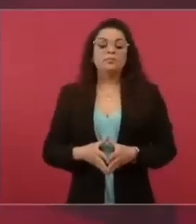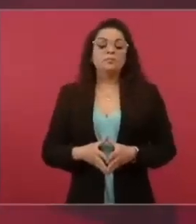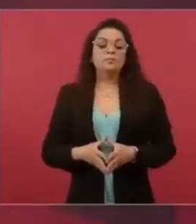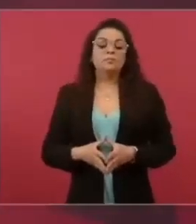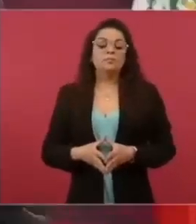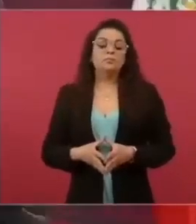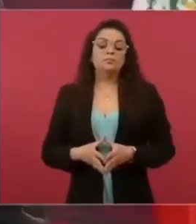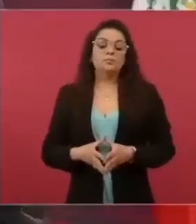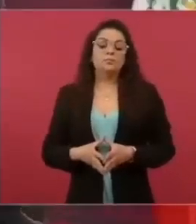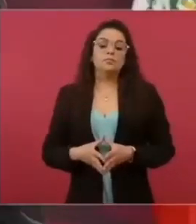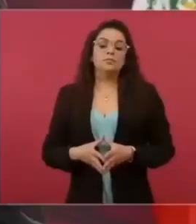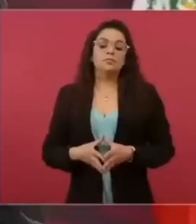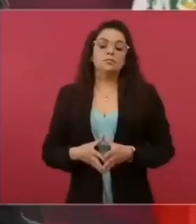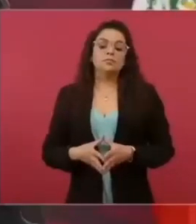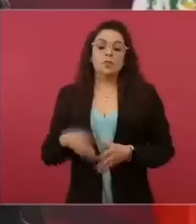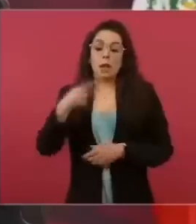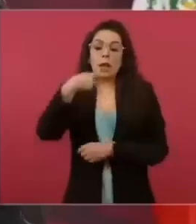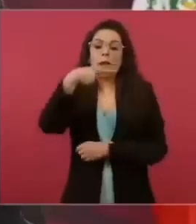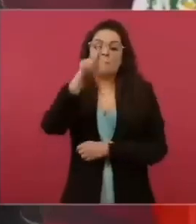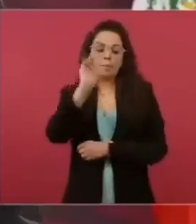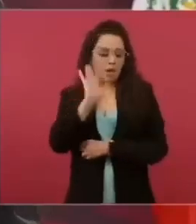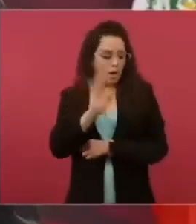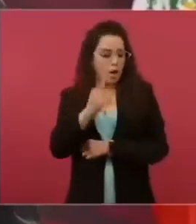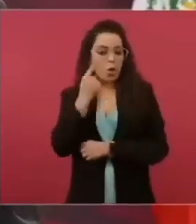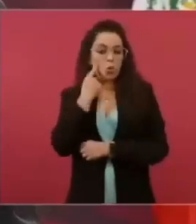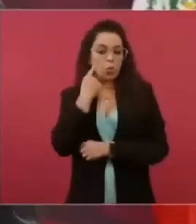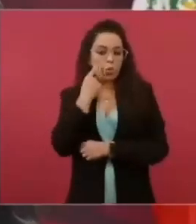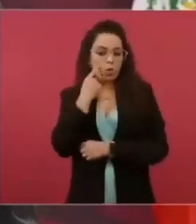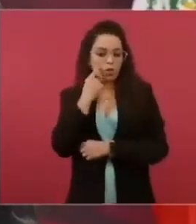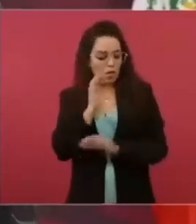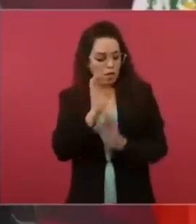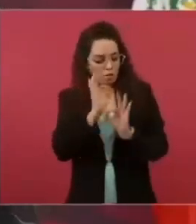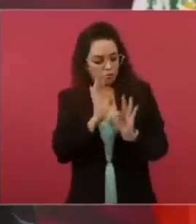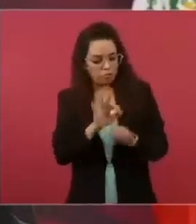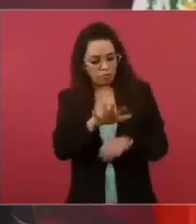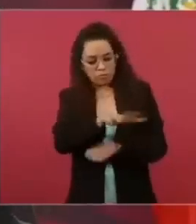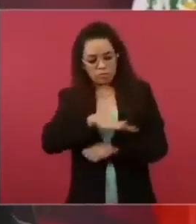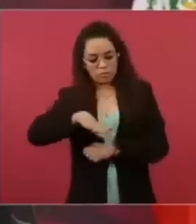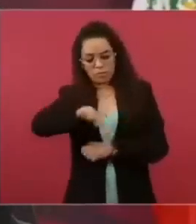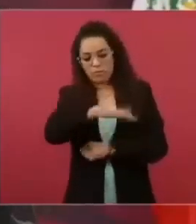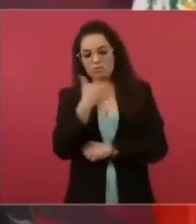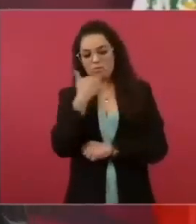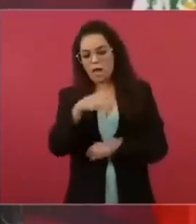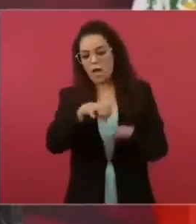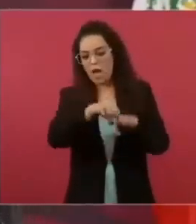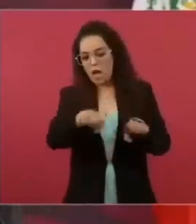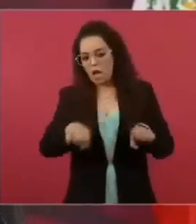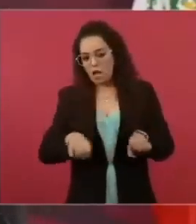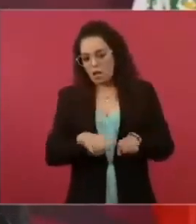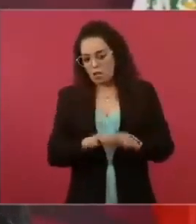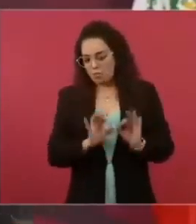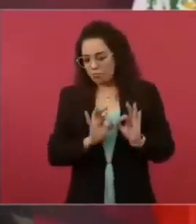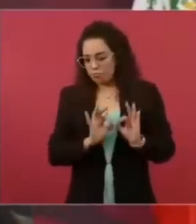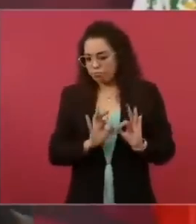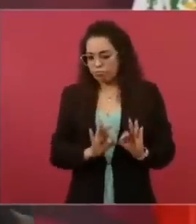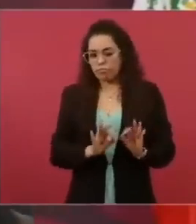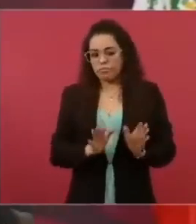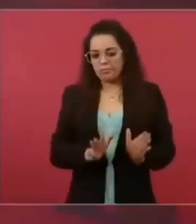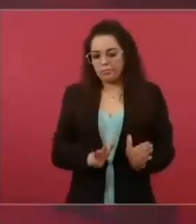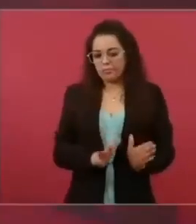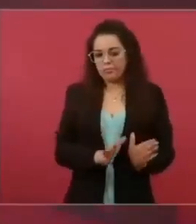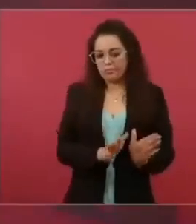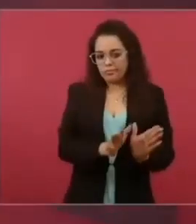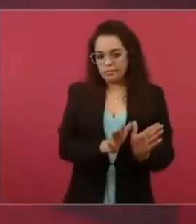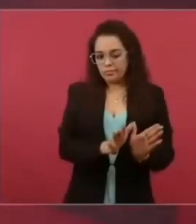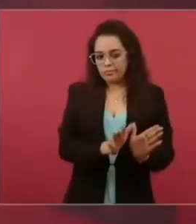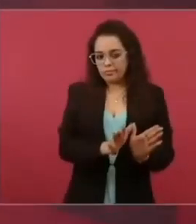vamos a cuidar bien, es de que el equipo se mantenga, o sea, que no se